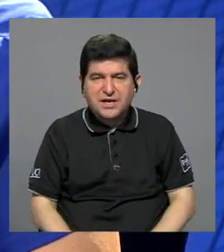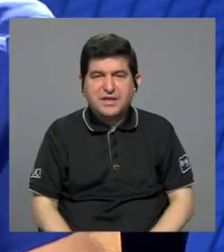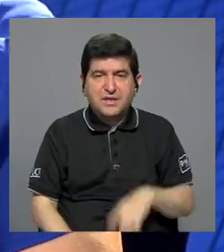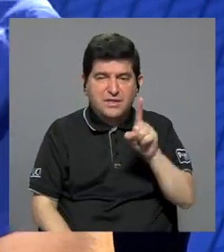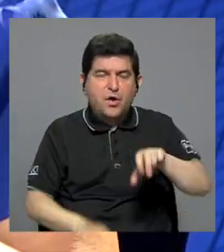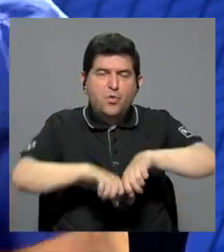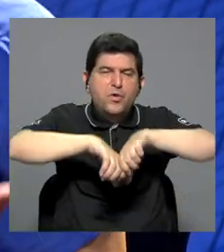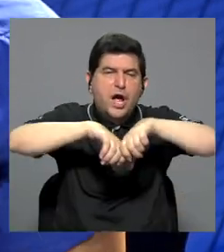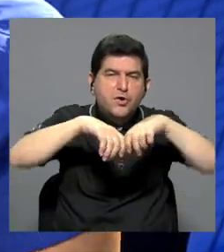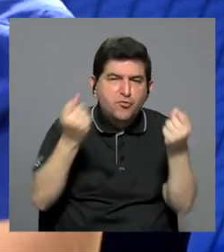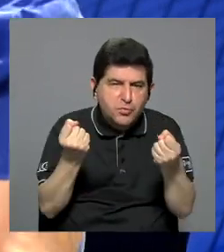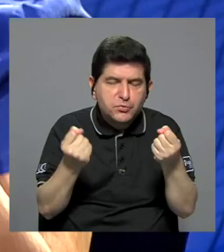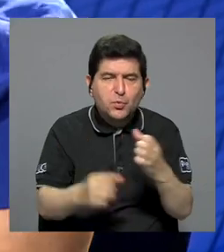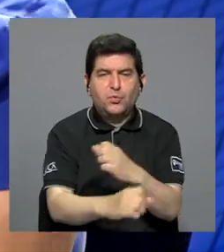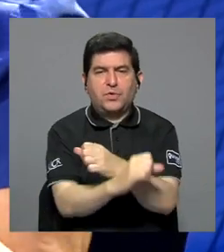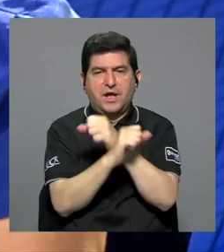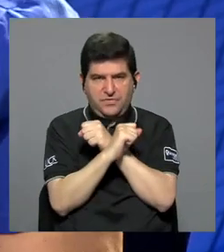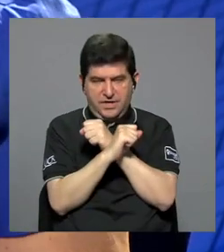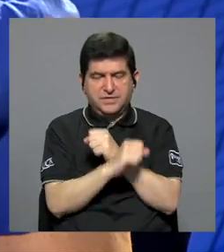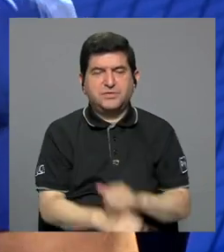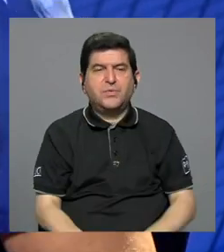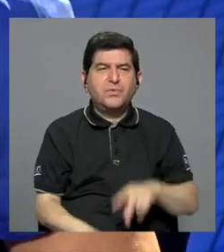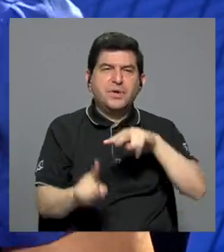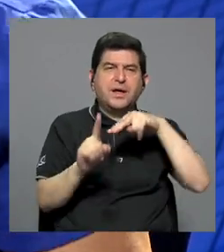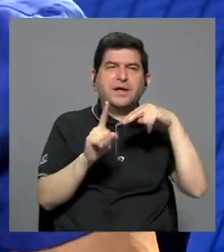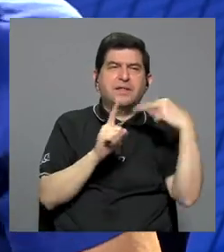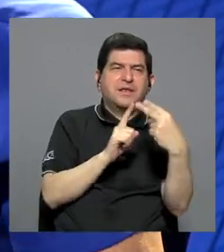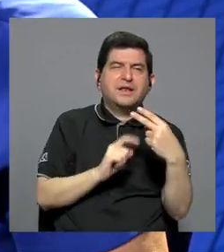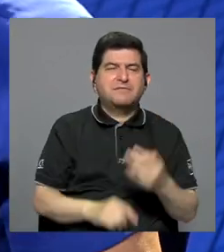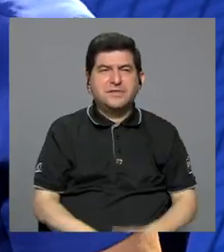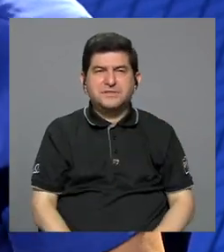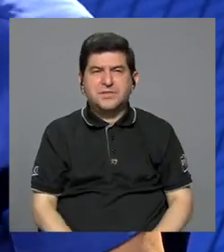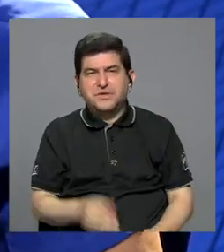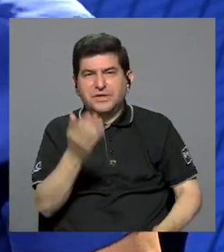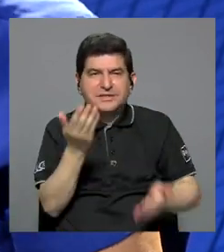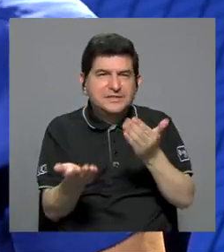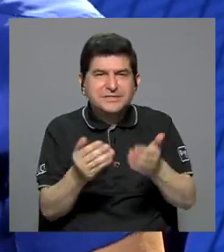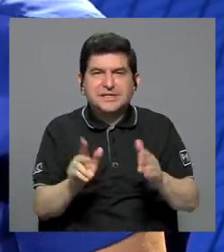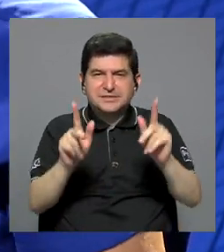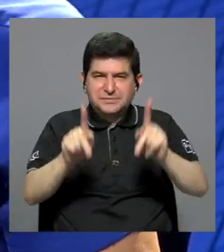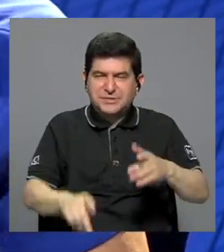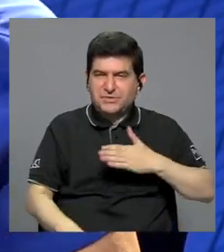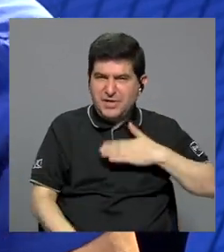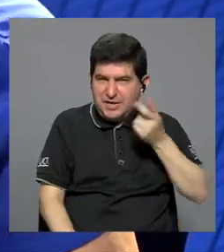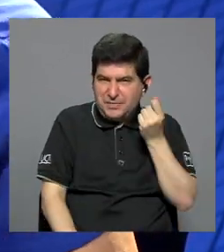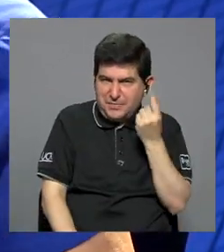un quebrantamiento de la seguridad, de aquella visión. Alguien me entendió,